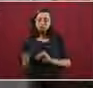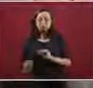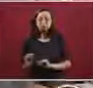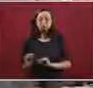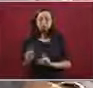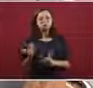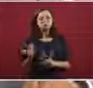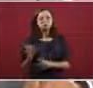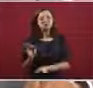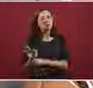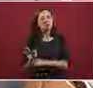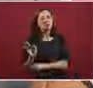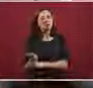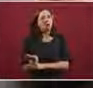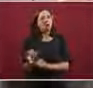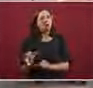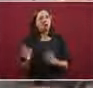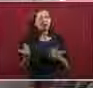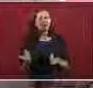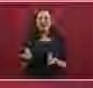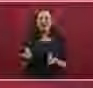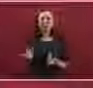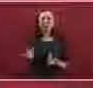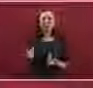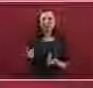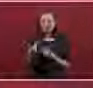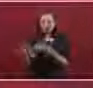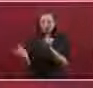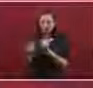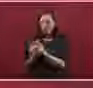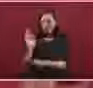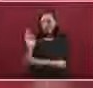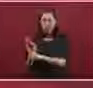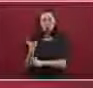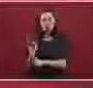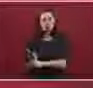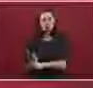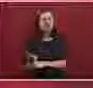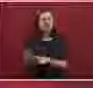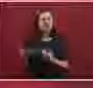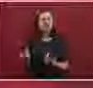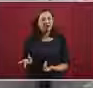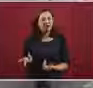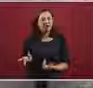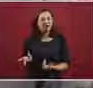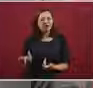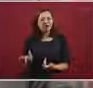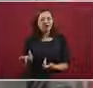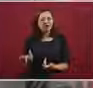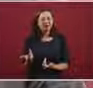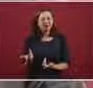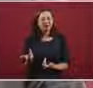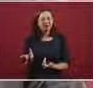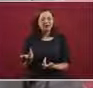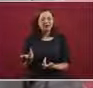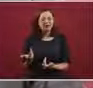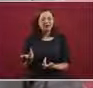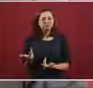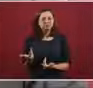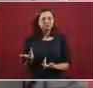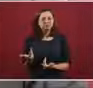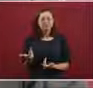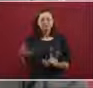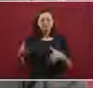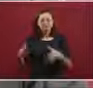en beneficio personal, en beneficio de grupo, en beneficio de